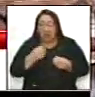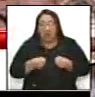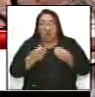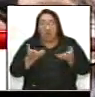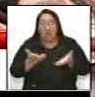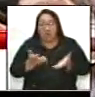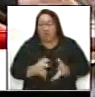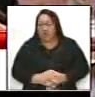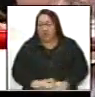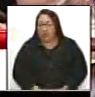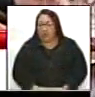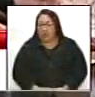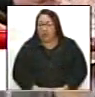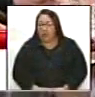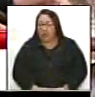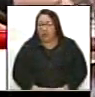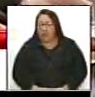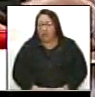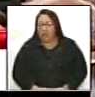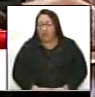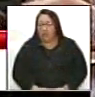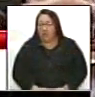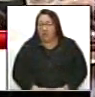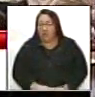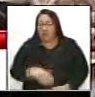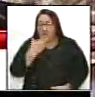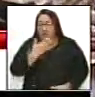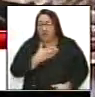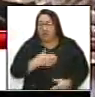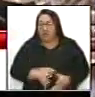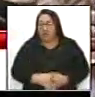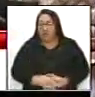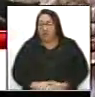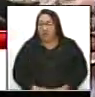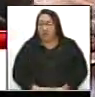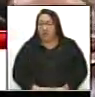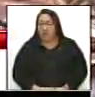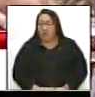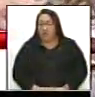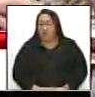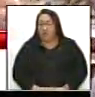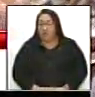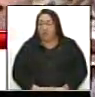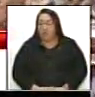los podemos ayudar. Pero esto no puede continuar. Gracias, presidente. Eso es por ahora todo.